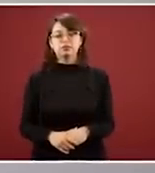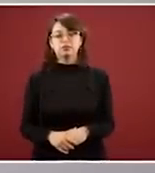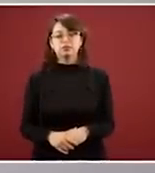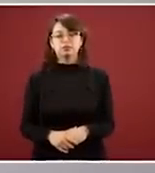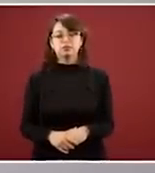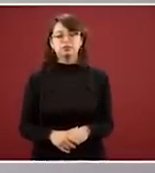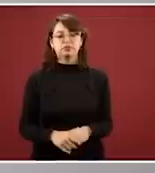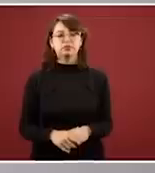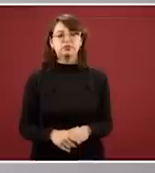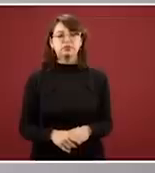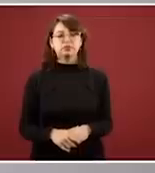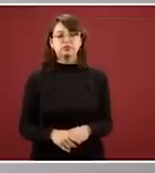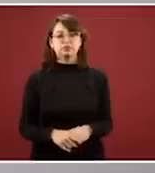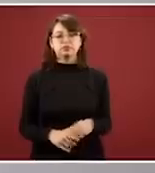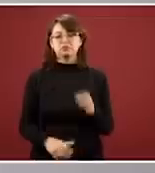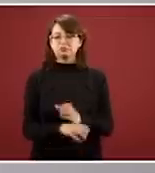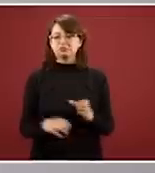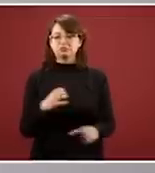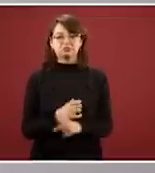y productos.